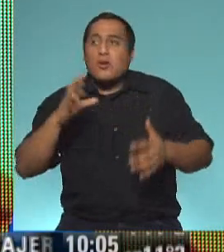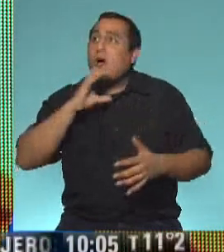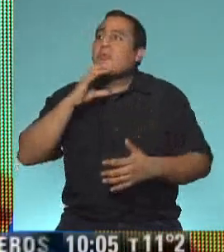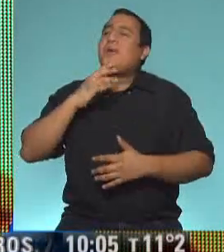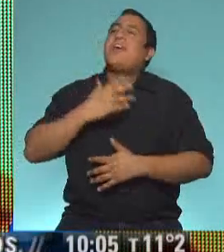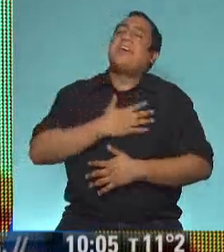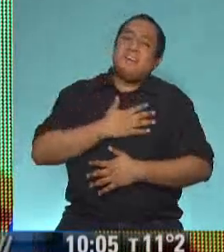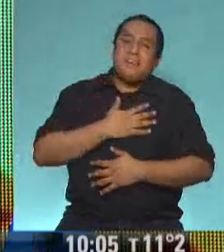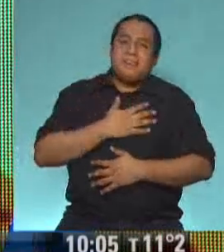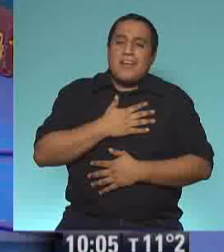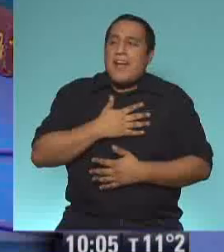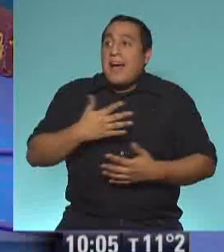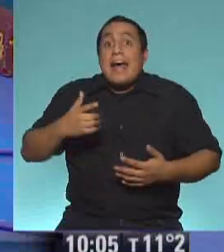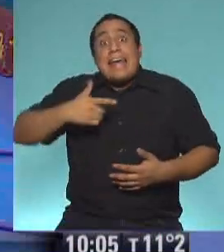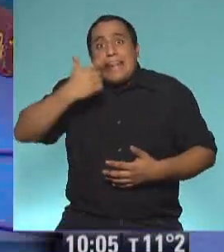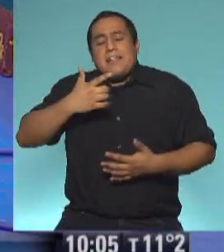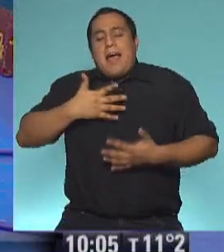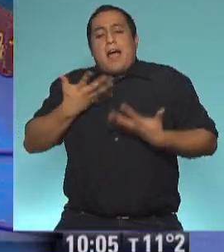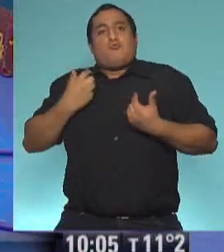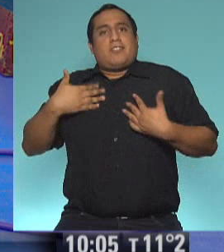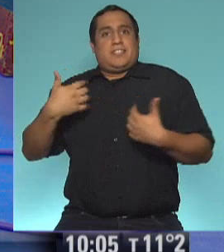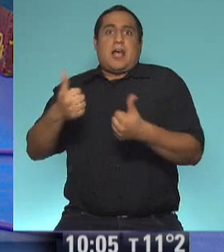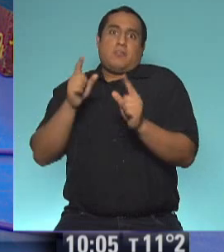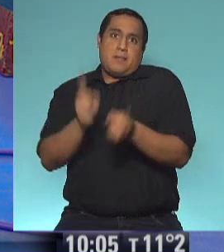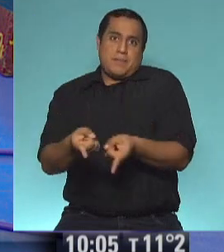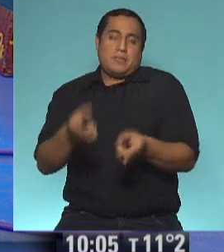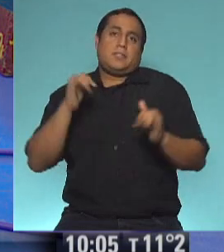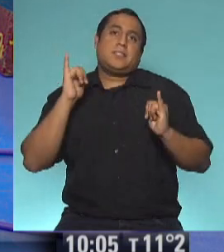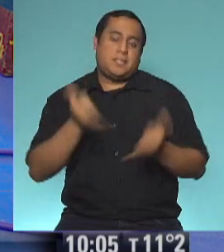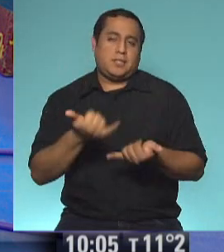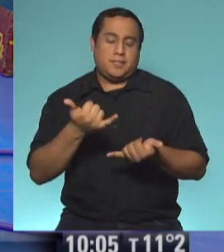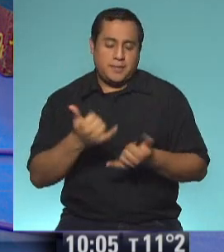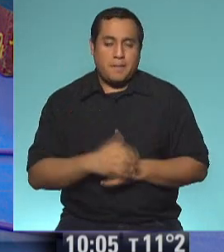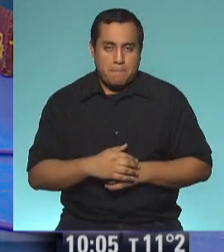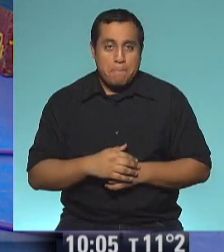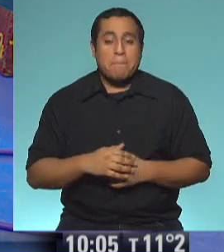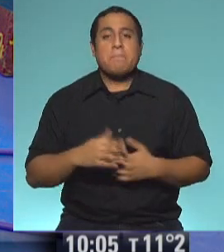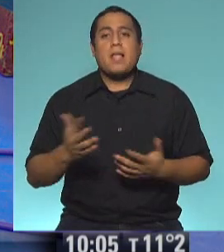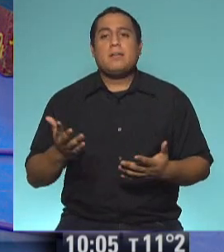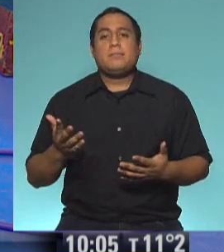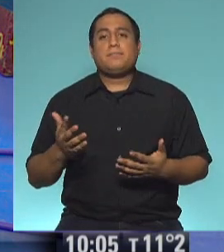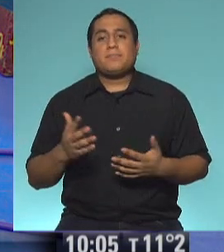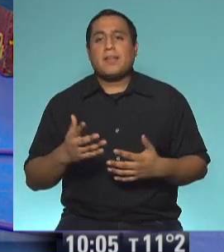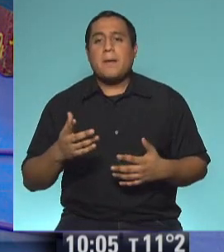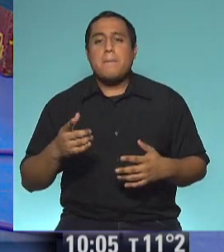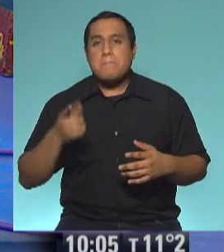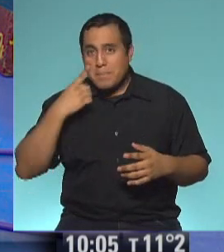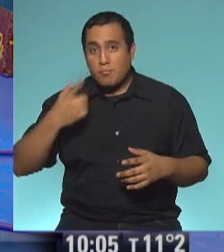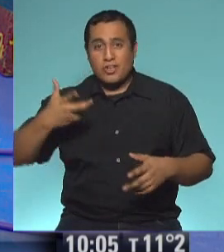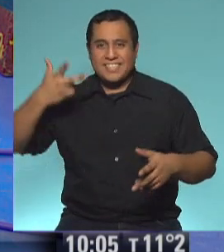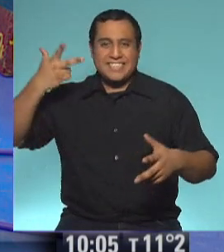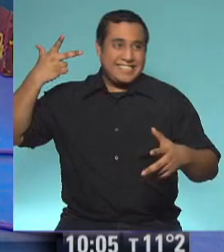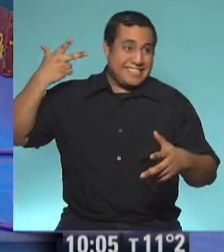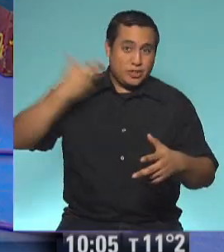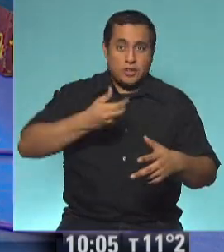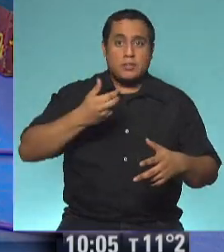lo que también hacen, te sana, ¿no? Claro. Te hace bien. Cura. Cura el humor. ¿Y saben qué tenía como la inyección que acabas de mostrar? ¿Qué tenía?